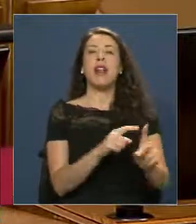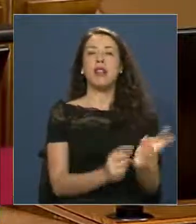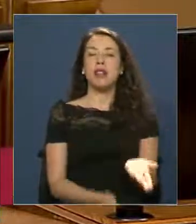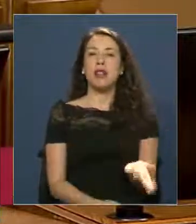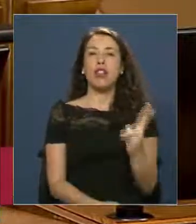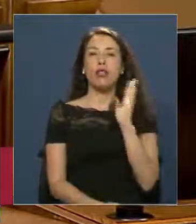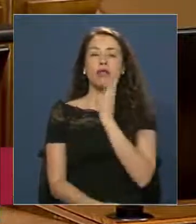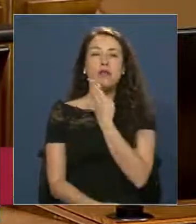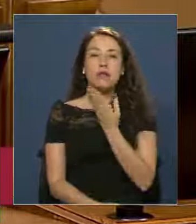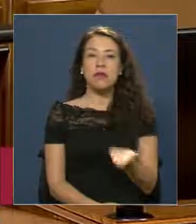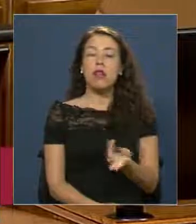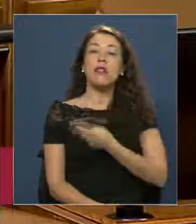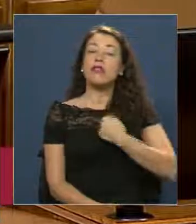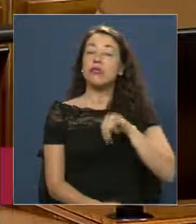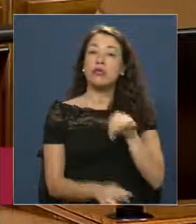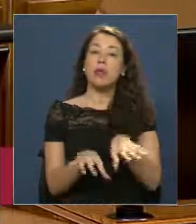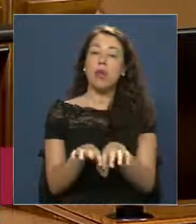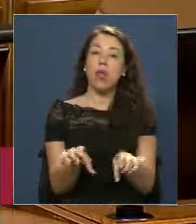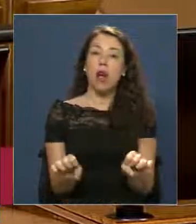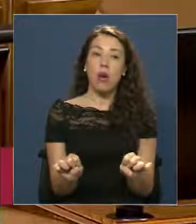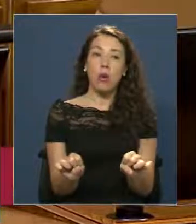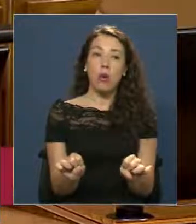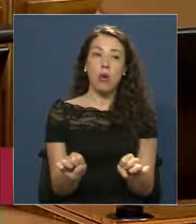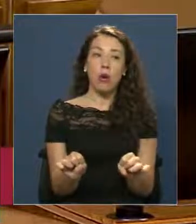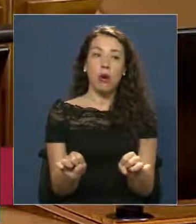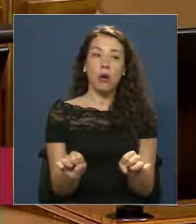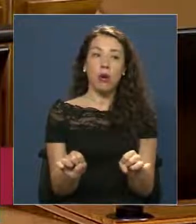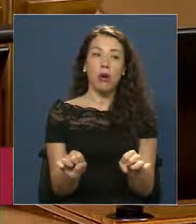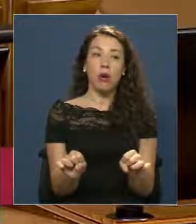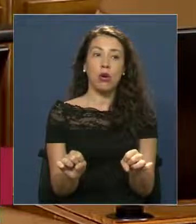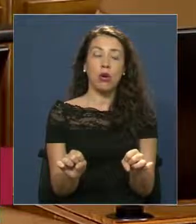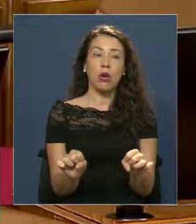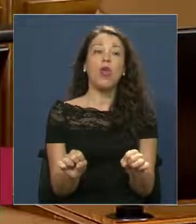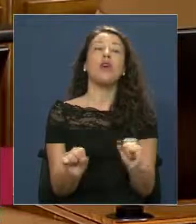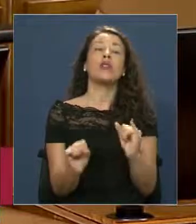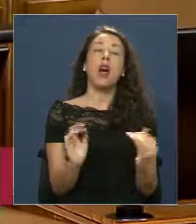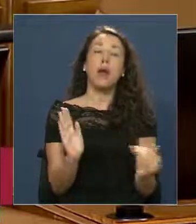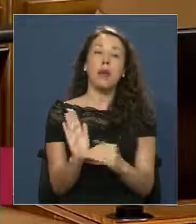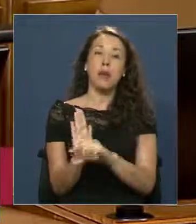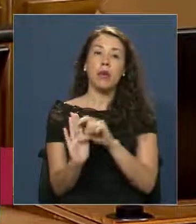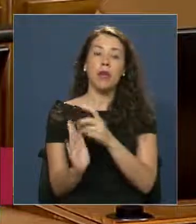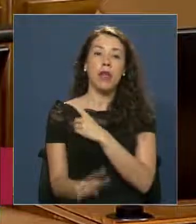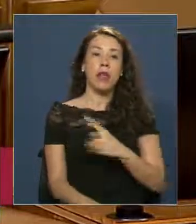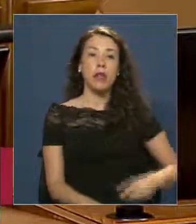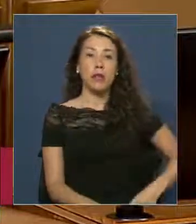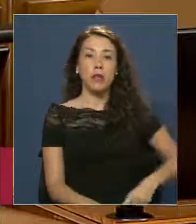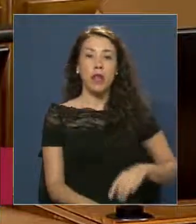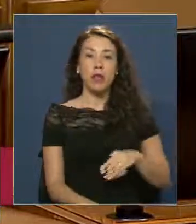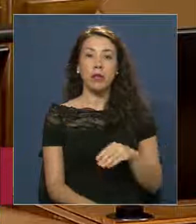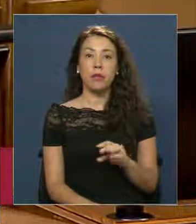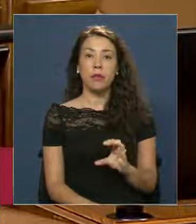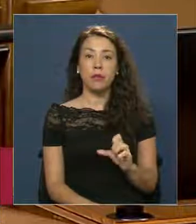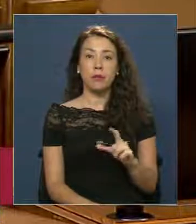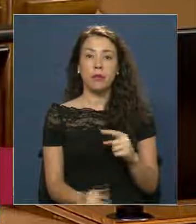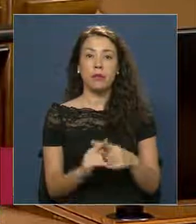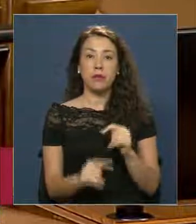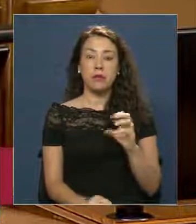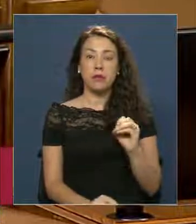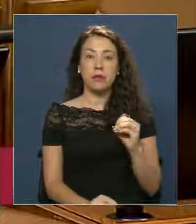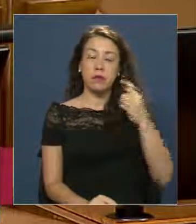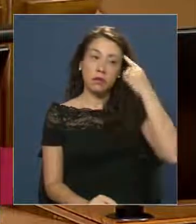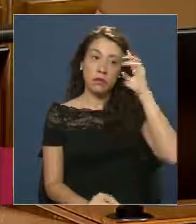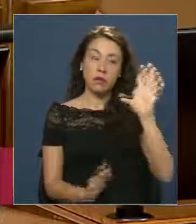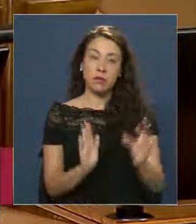eso nosotros éramos partidarios y apoyamos una indicación del diputado Miguel Ángel Calisto